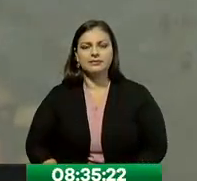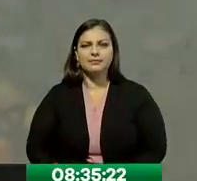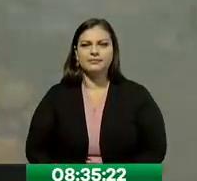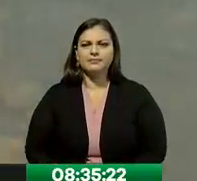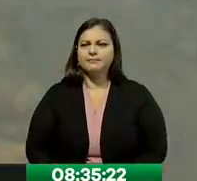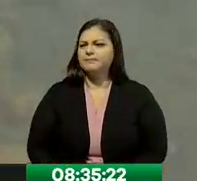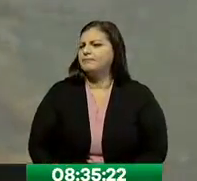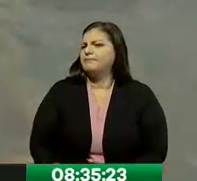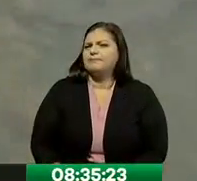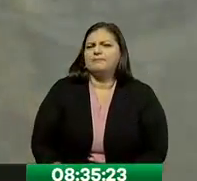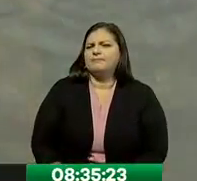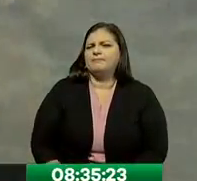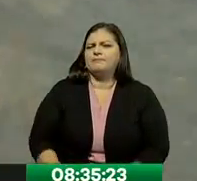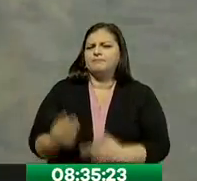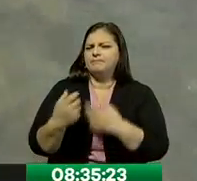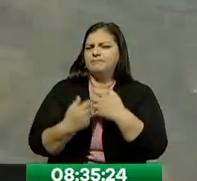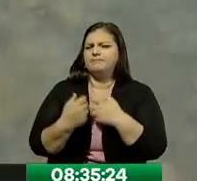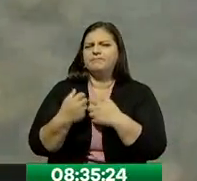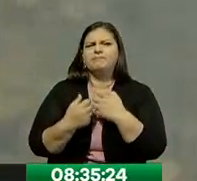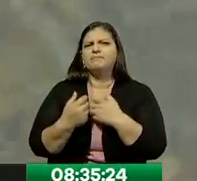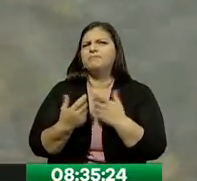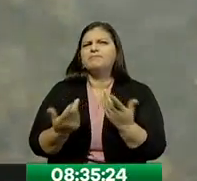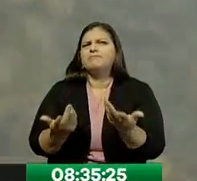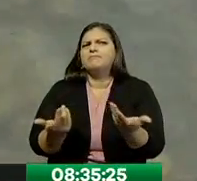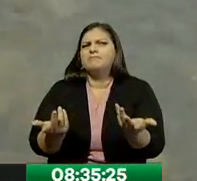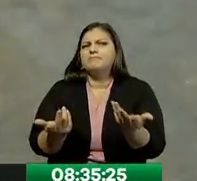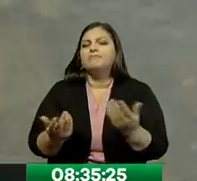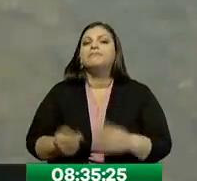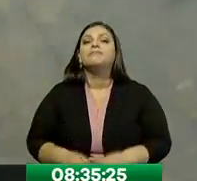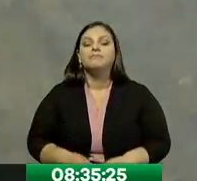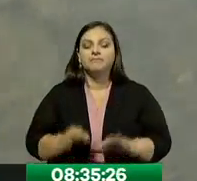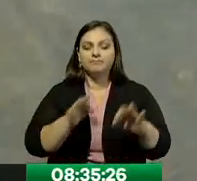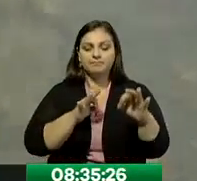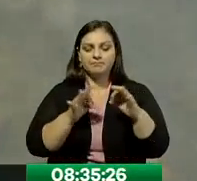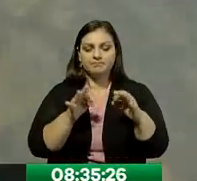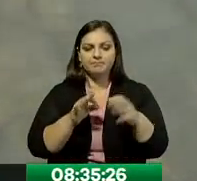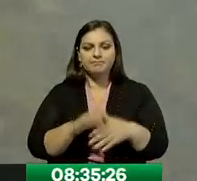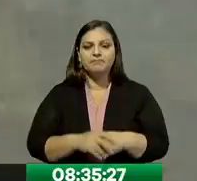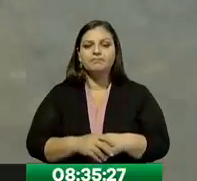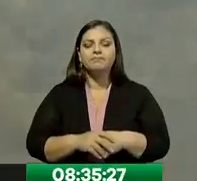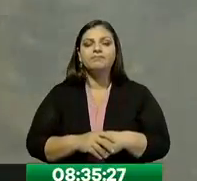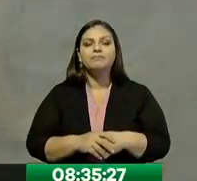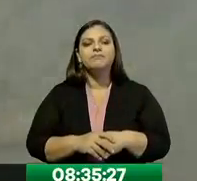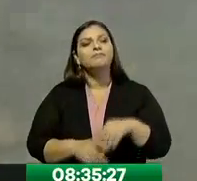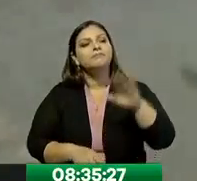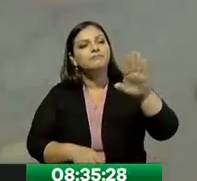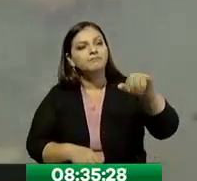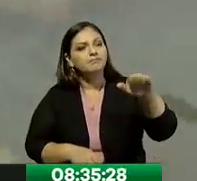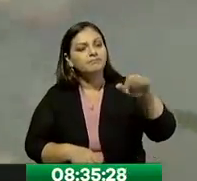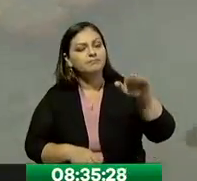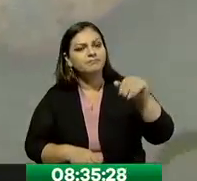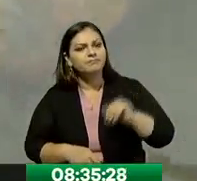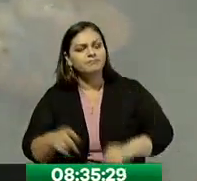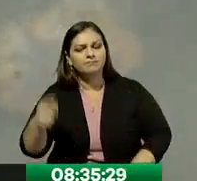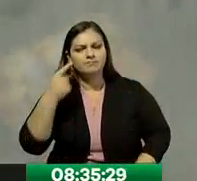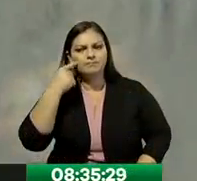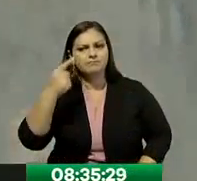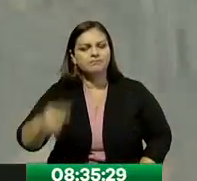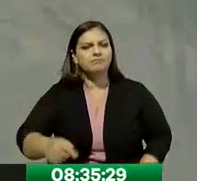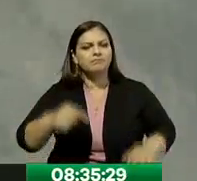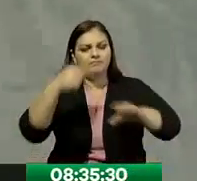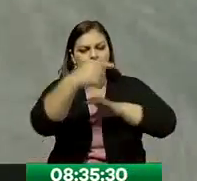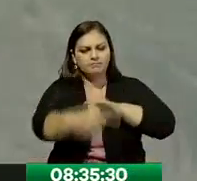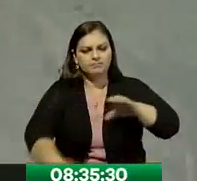que el problema esté tienen debido a esta tubería mi querida señora sin duda alguna esto afecta a